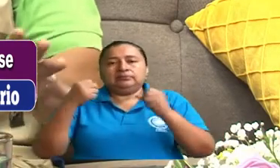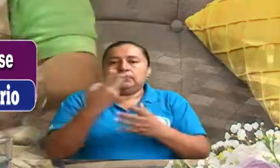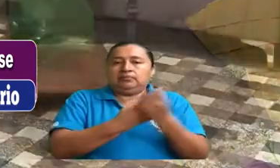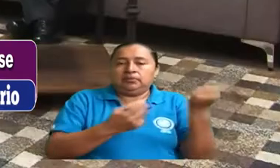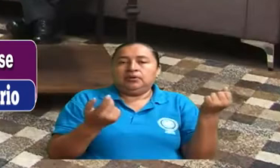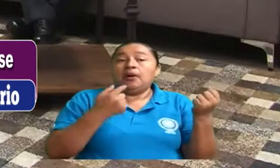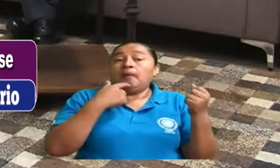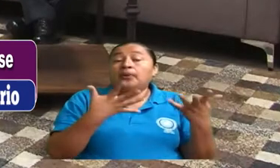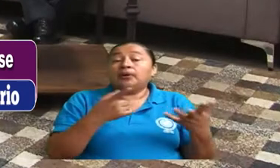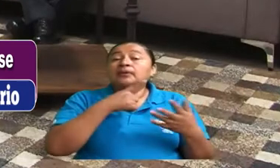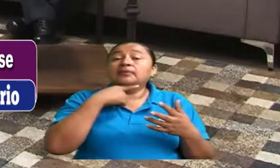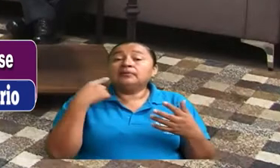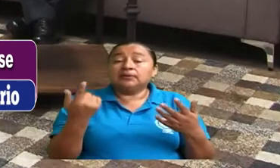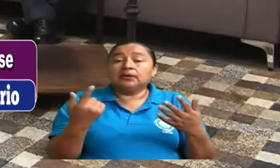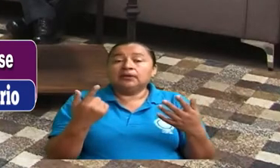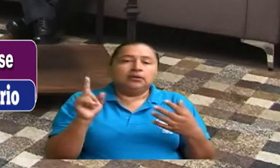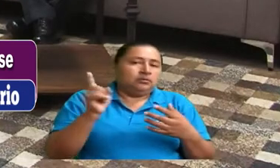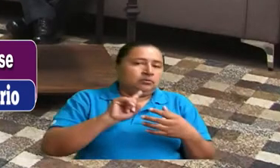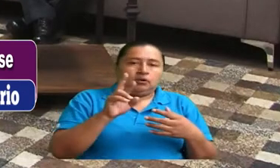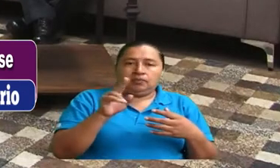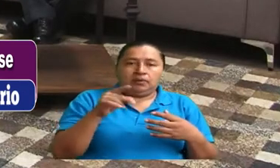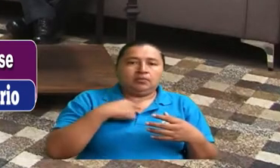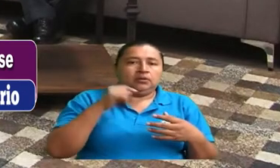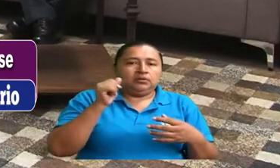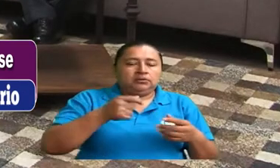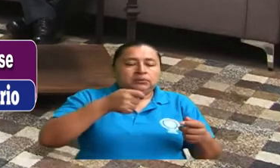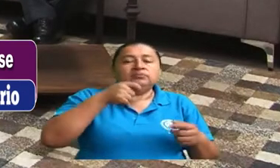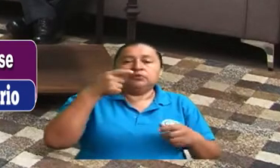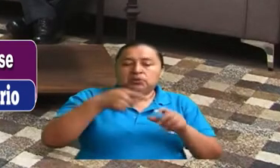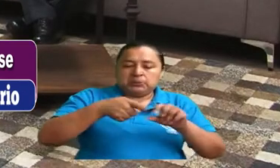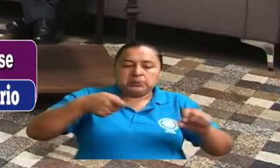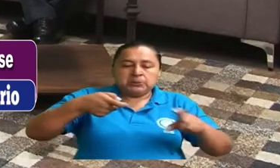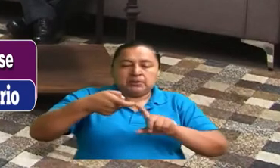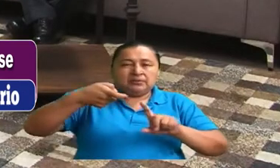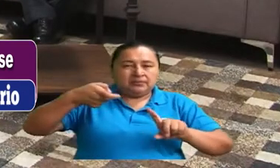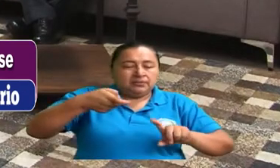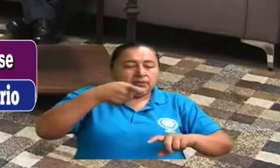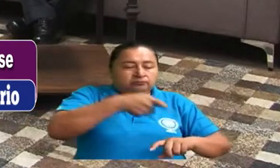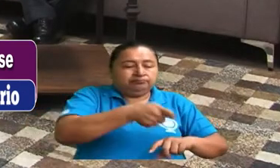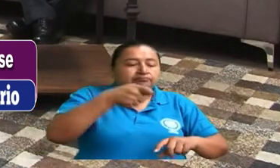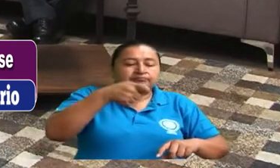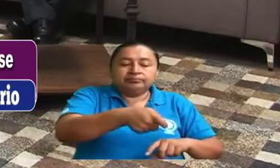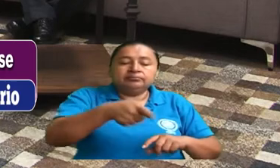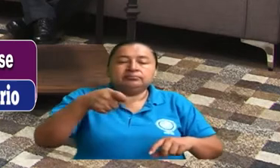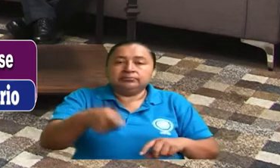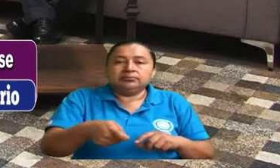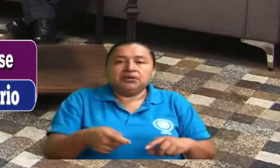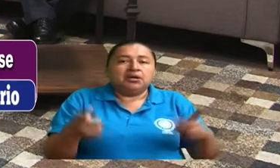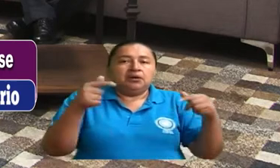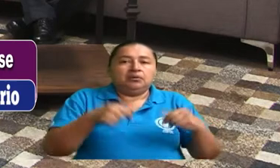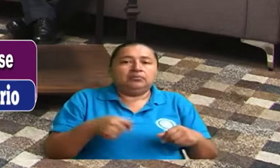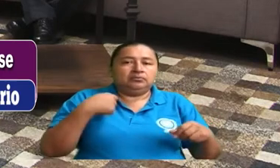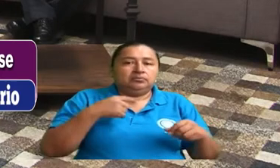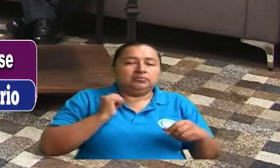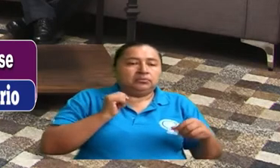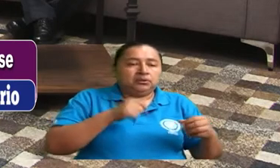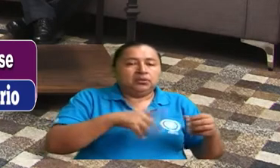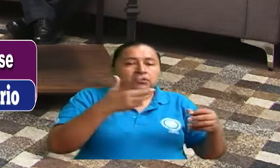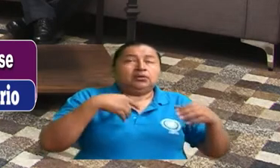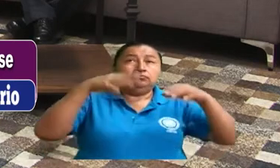Porque realmente, ¿verdad?, no es lo mismo estar metiendo un gancho en la basura a que ahora pues estén en una banda, tengan